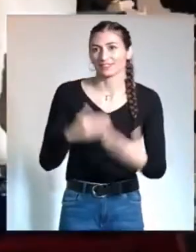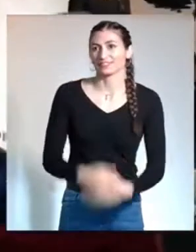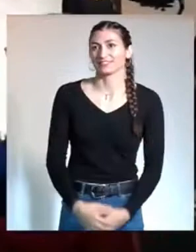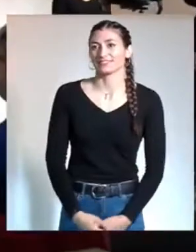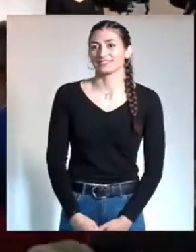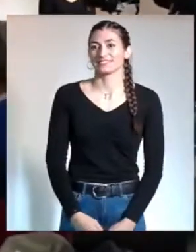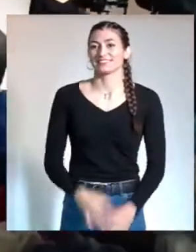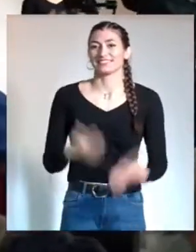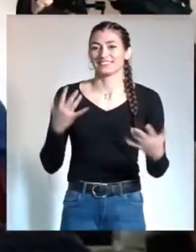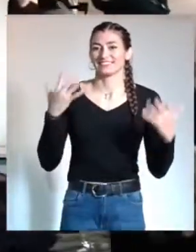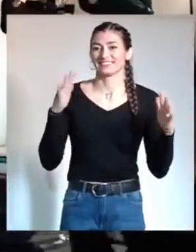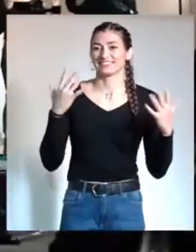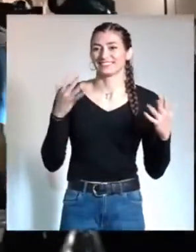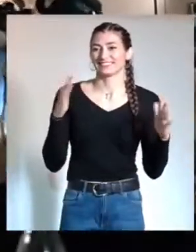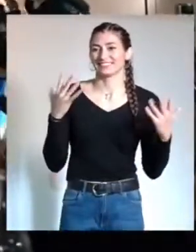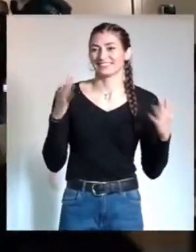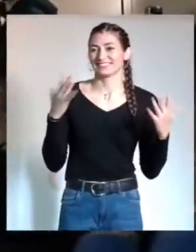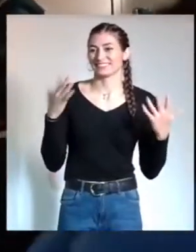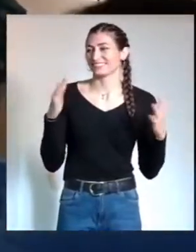mil gracias.